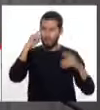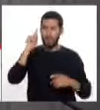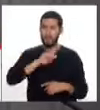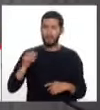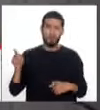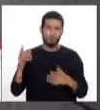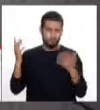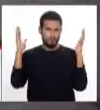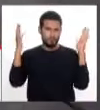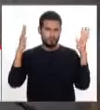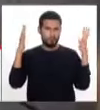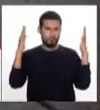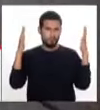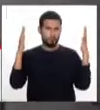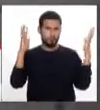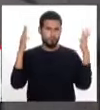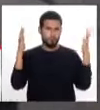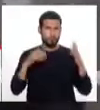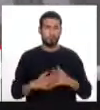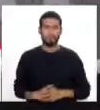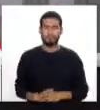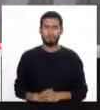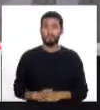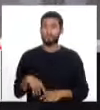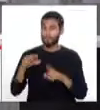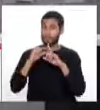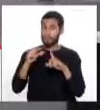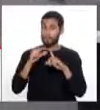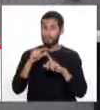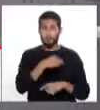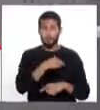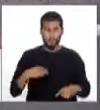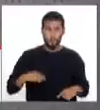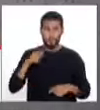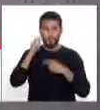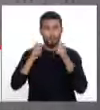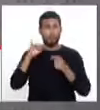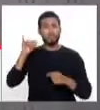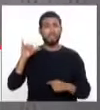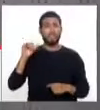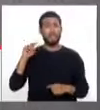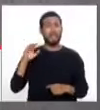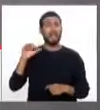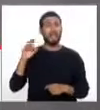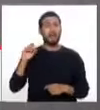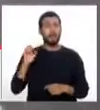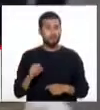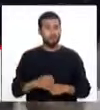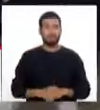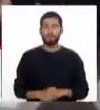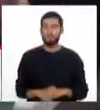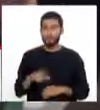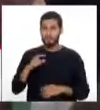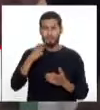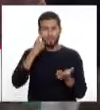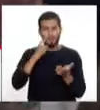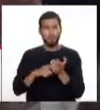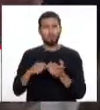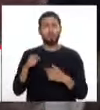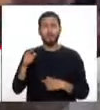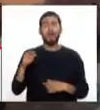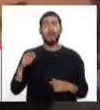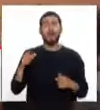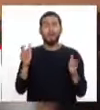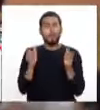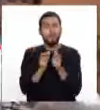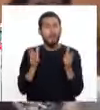Gracias. Ahí escuchábamos las palabras del ministro de Comercio Exterior y Turismo, Juan Carlos Matthews. Hay que señalar que las MIPES